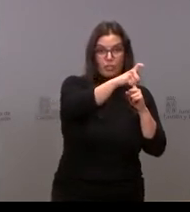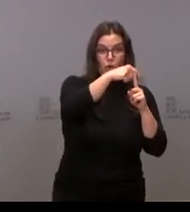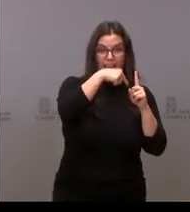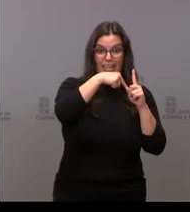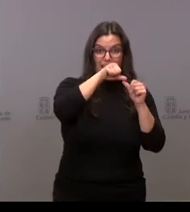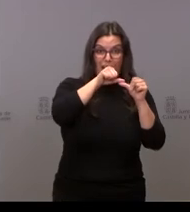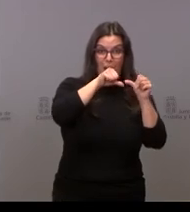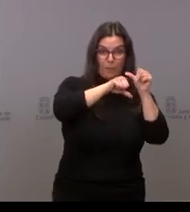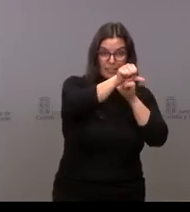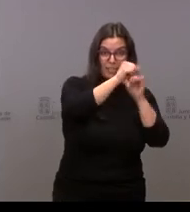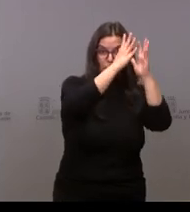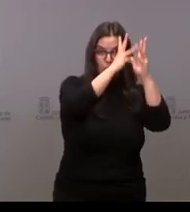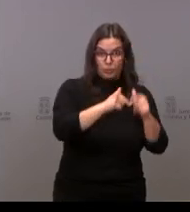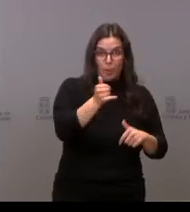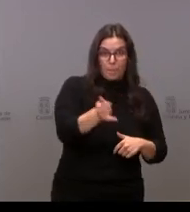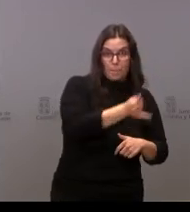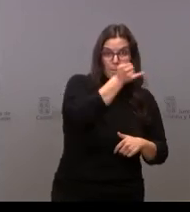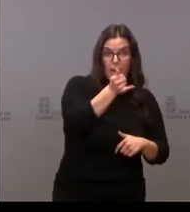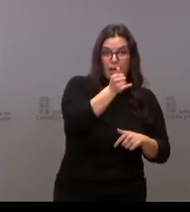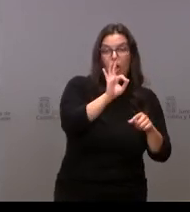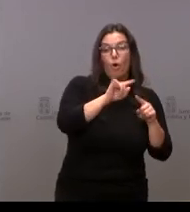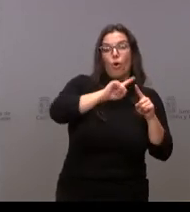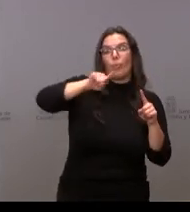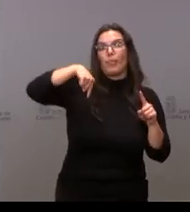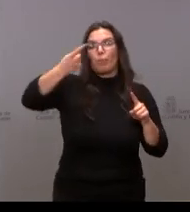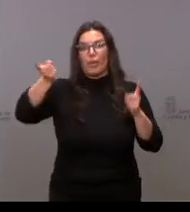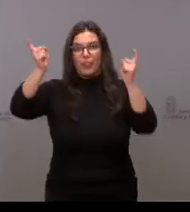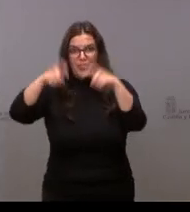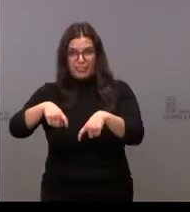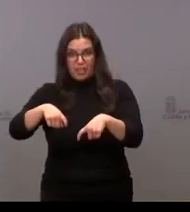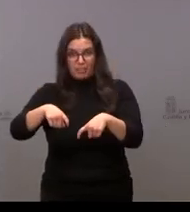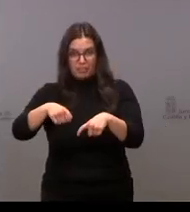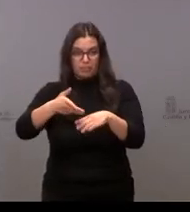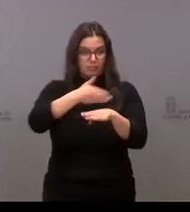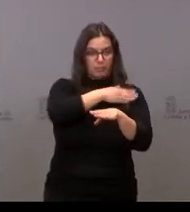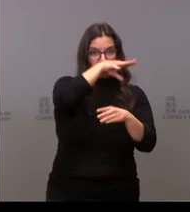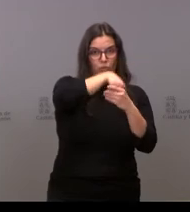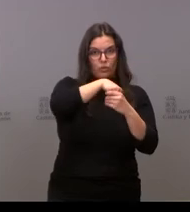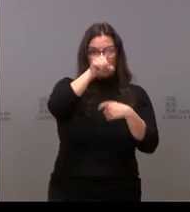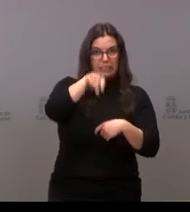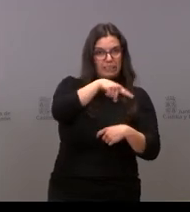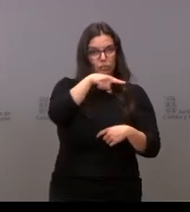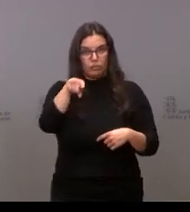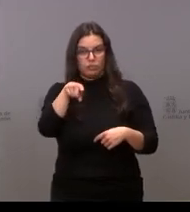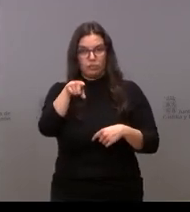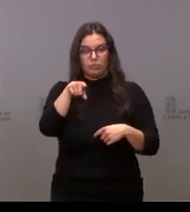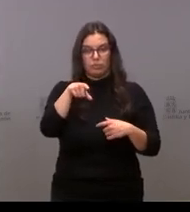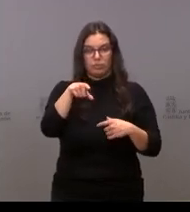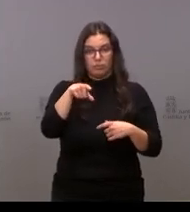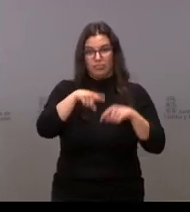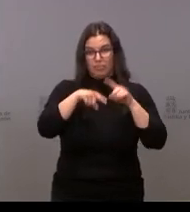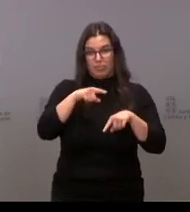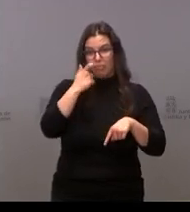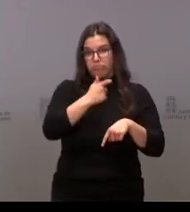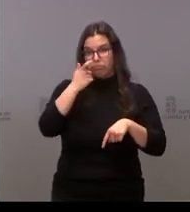de la cita automática que se va a generar con el médico de cabecera con el médico de familia bueno pues para tramitar precisamente esa